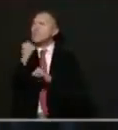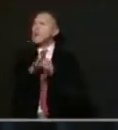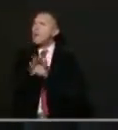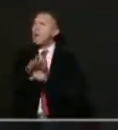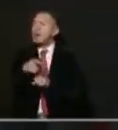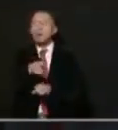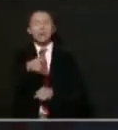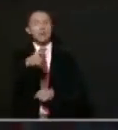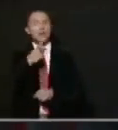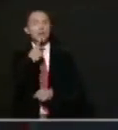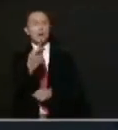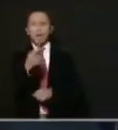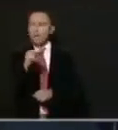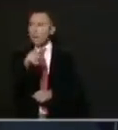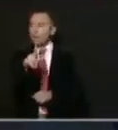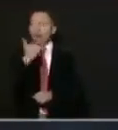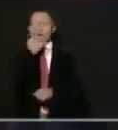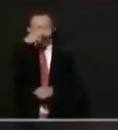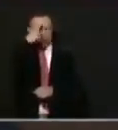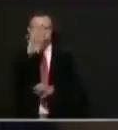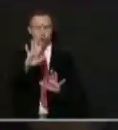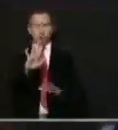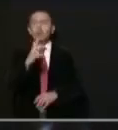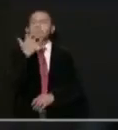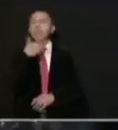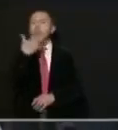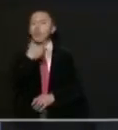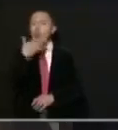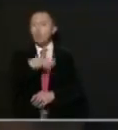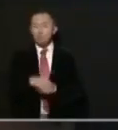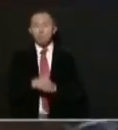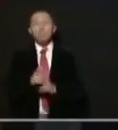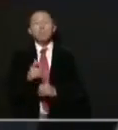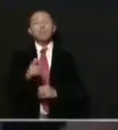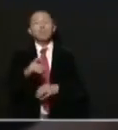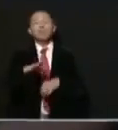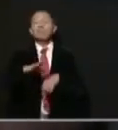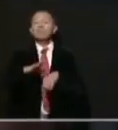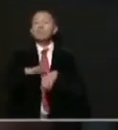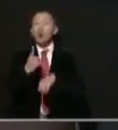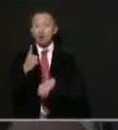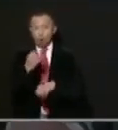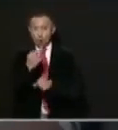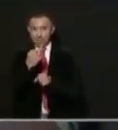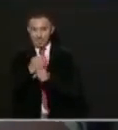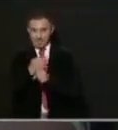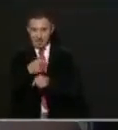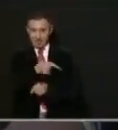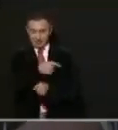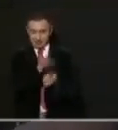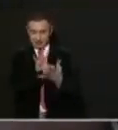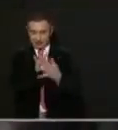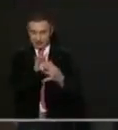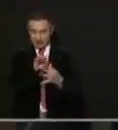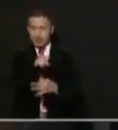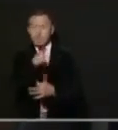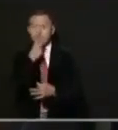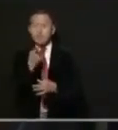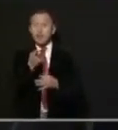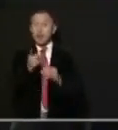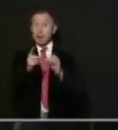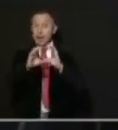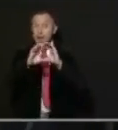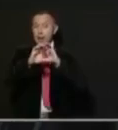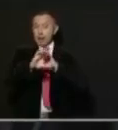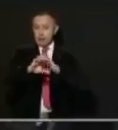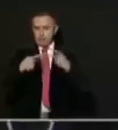náhuatl, en zapoteco. Ahorita es zapoteco, están en zapoteco. Sí, porque vale mencionar que el artista que está llevando a cabo